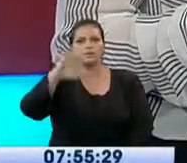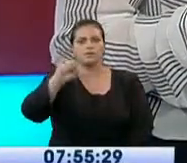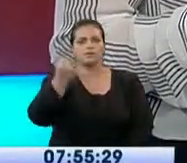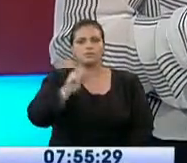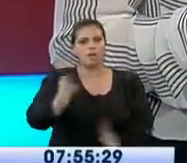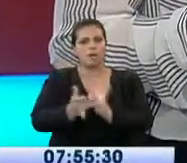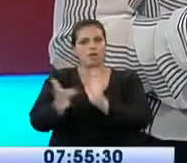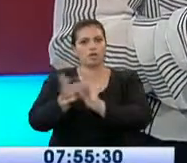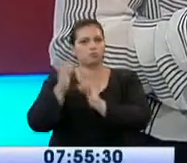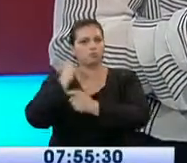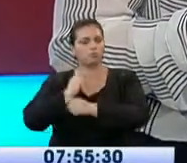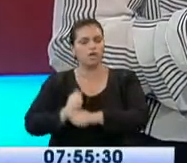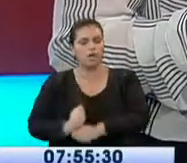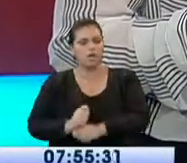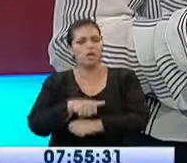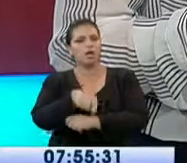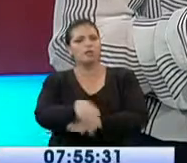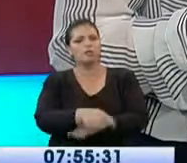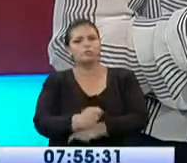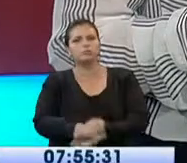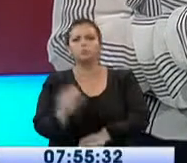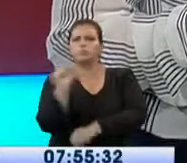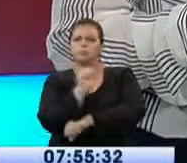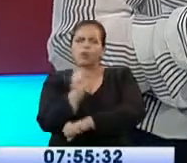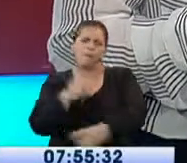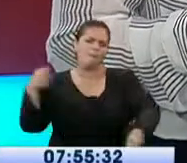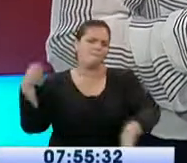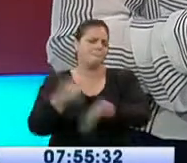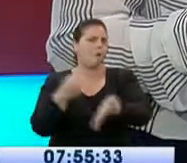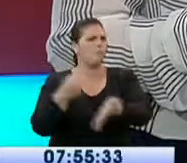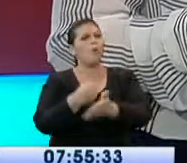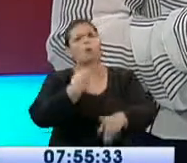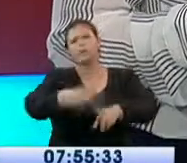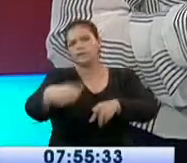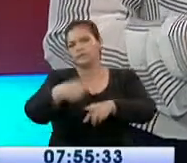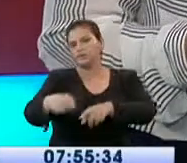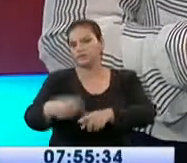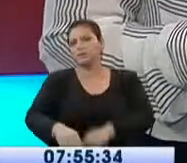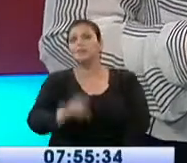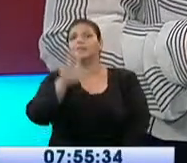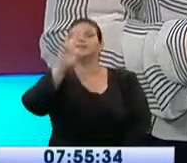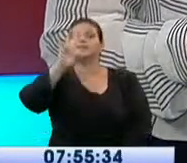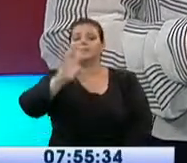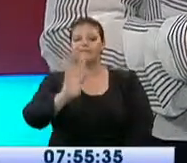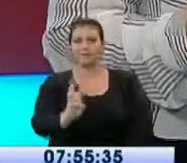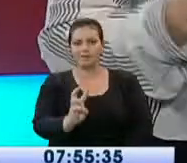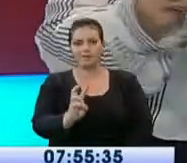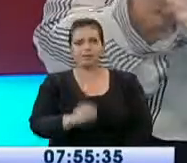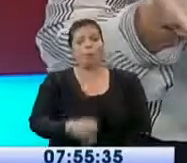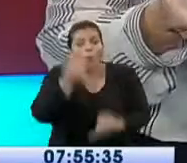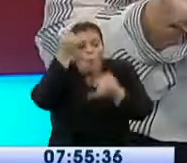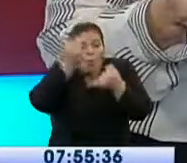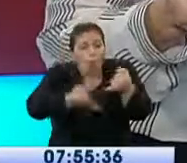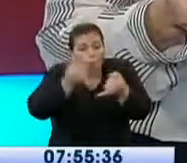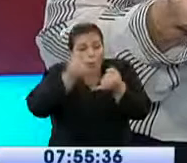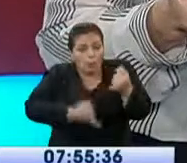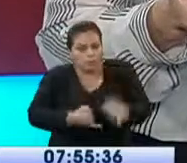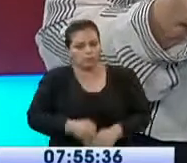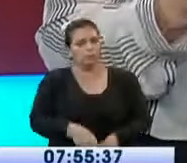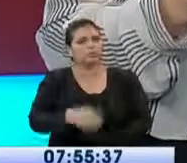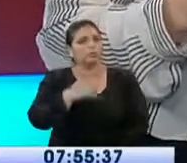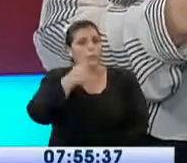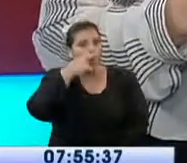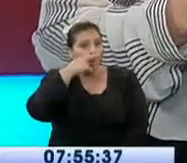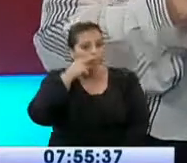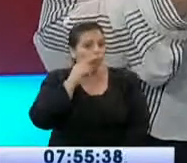adultos mayores perdió la vida tras ser arrollada por un bus. Las causas van desde exceso de velocidad, la imprudencia de transeúntes